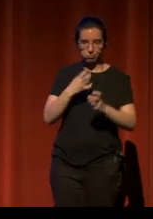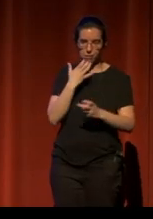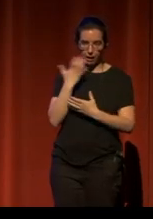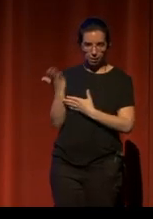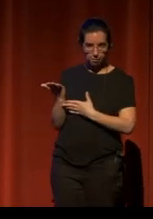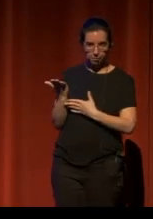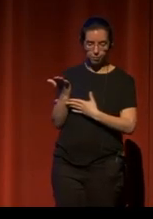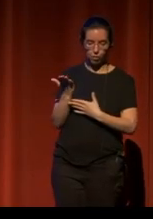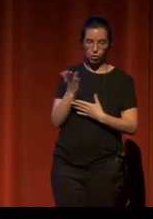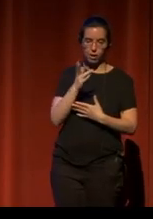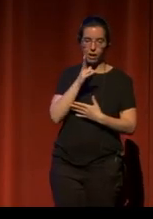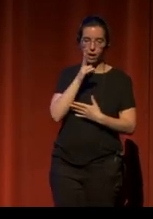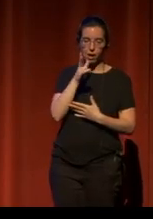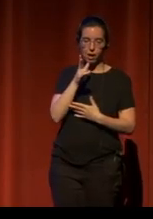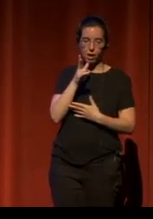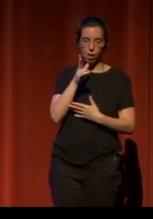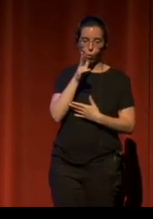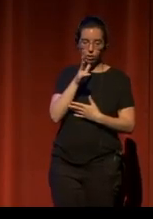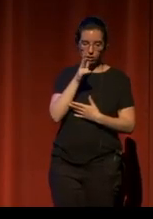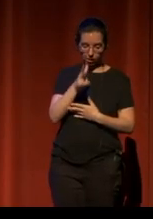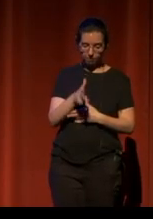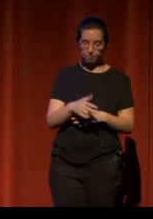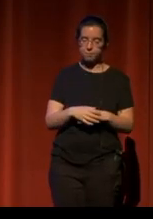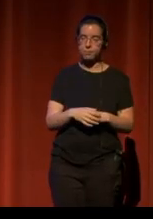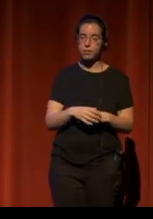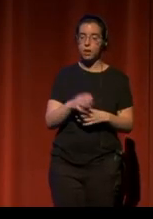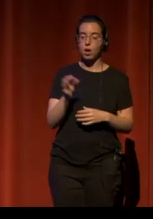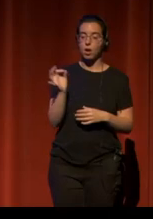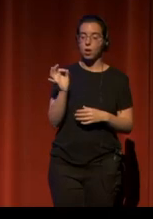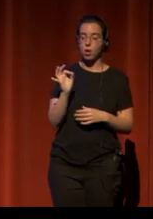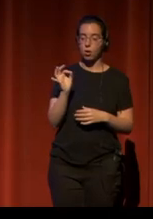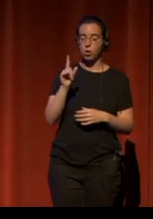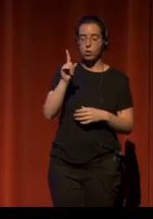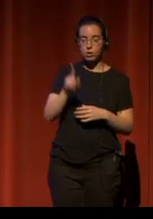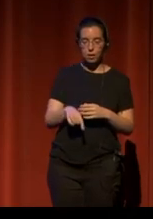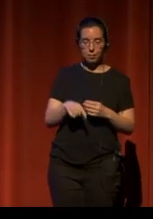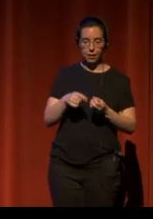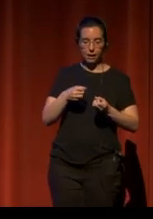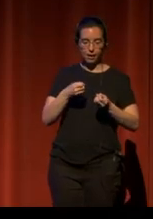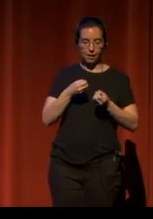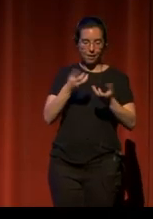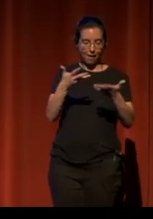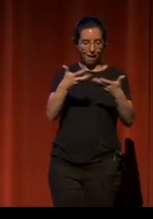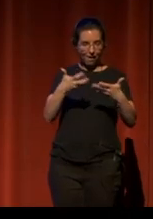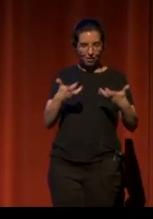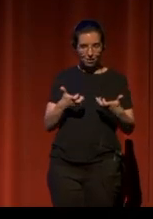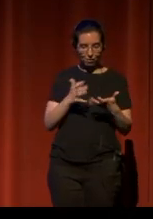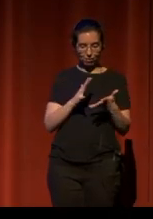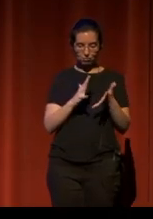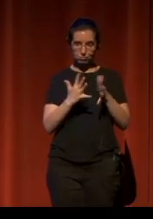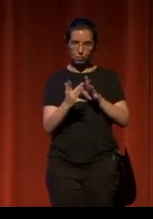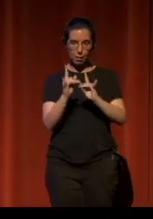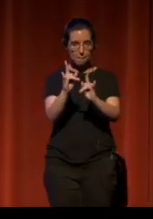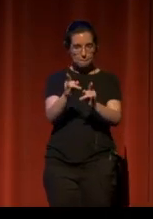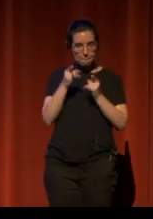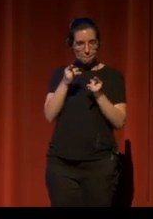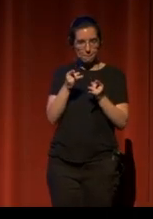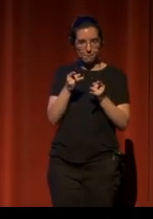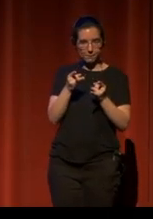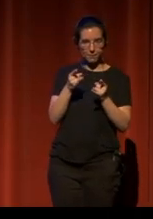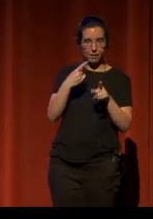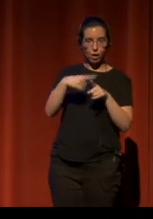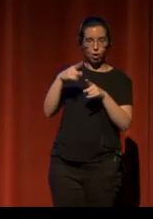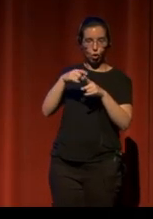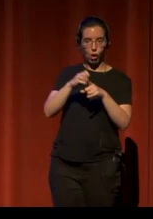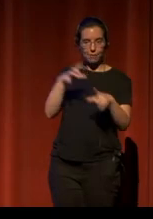de huesca también de transformar en narrativas entendibles atractivas y usables cosas abstractas Como por